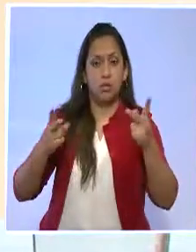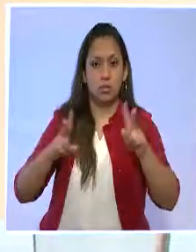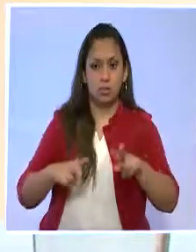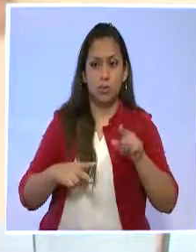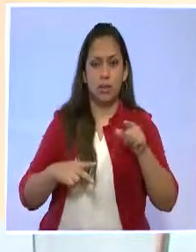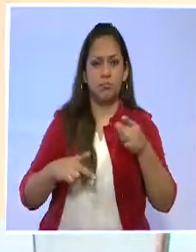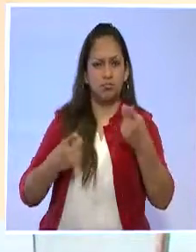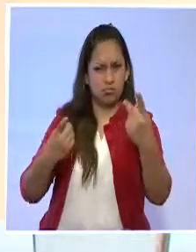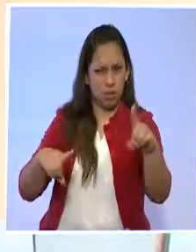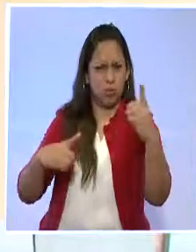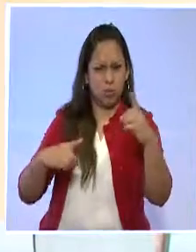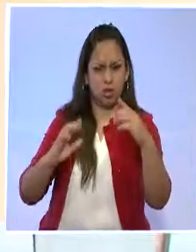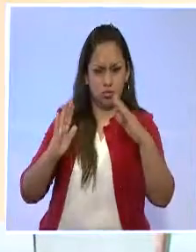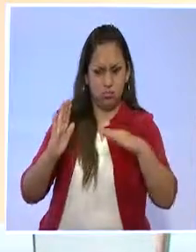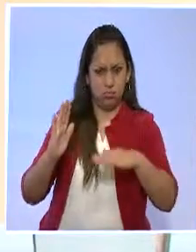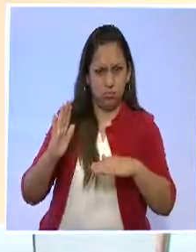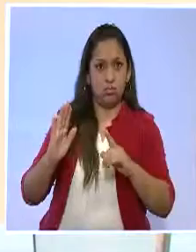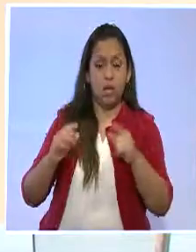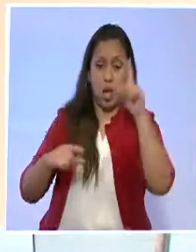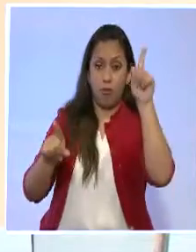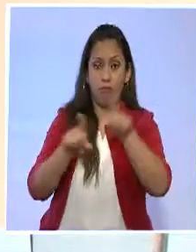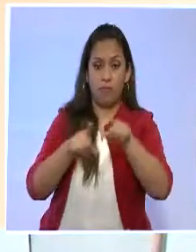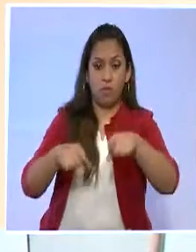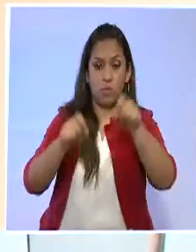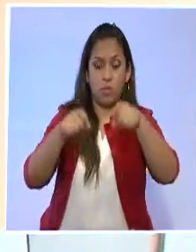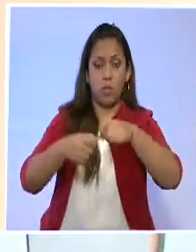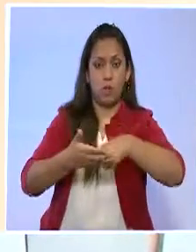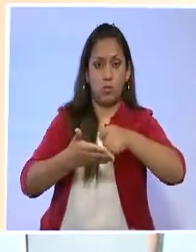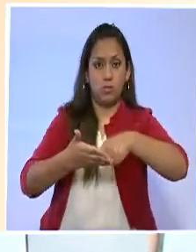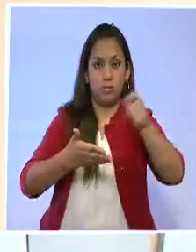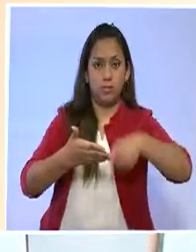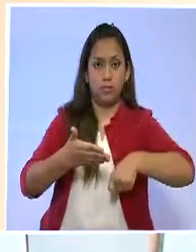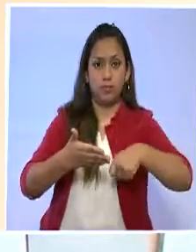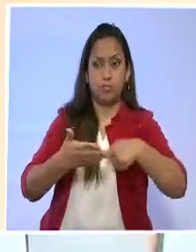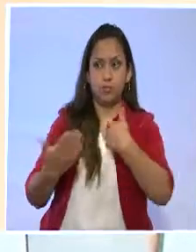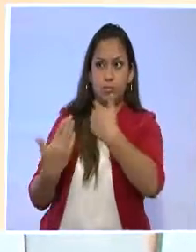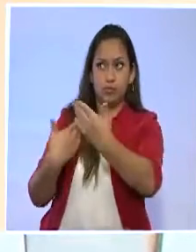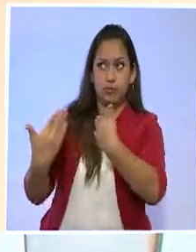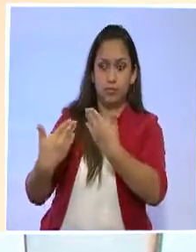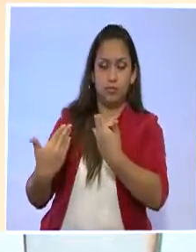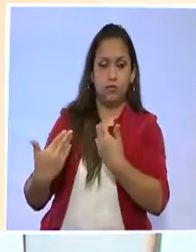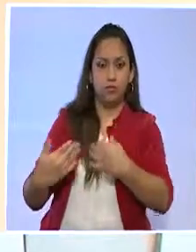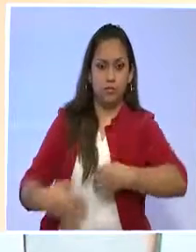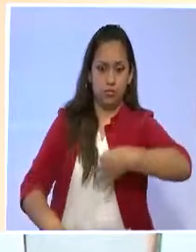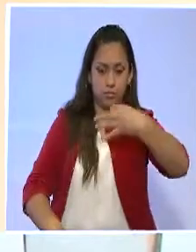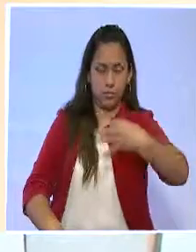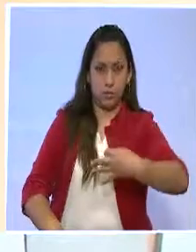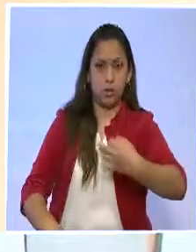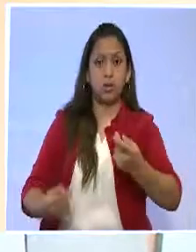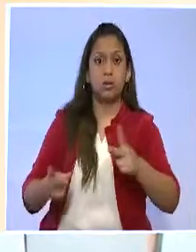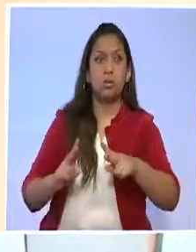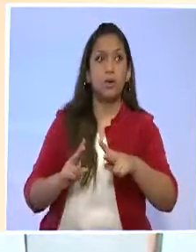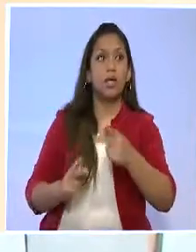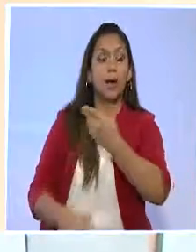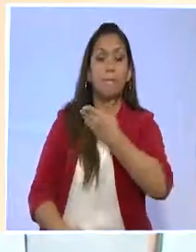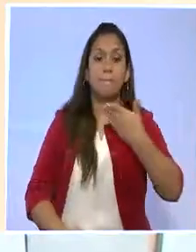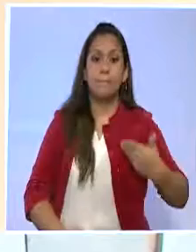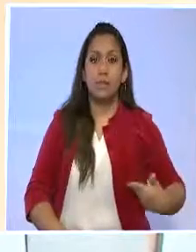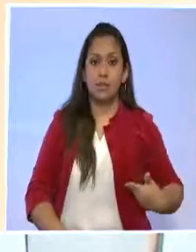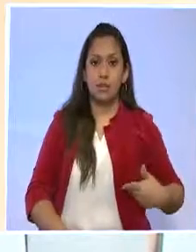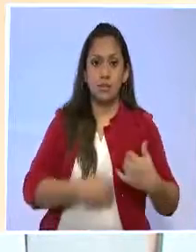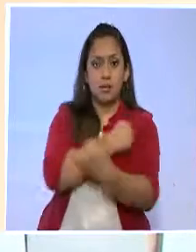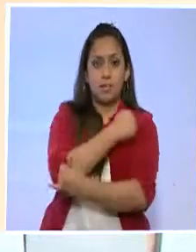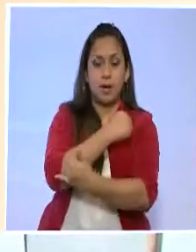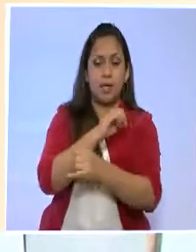con los que firmamos estos convenios de cooperación después de la firma de los convenios de cooperación bueno estuvimos con el presidente de belarús y en la